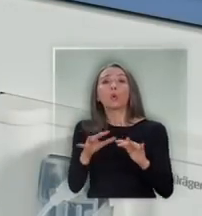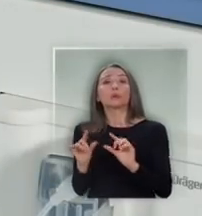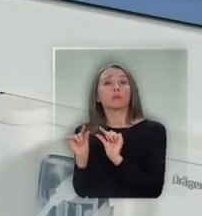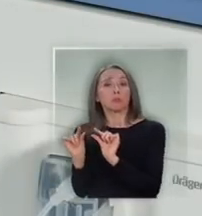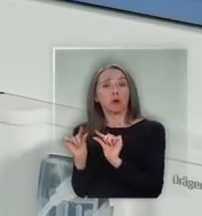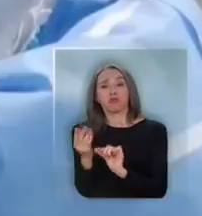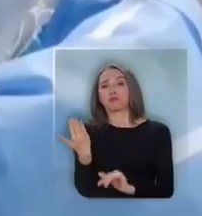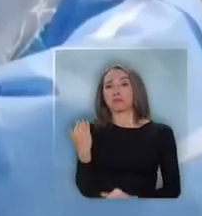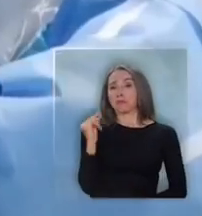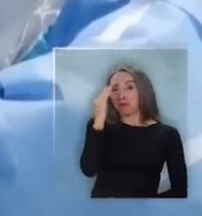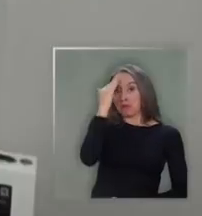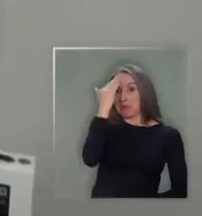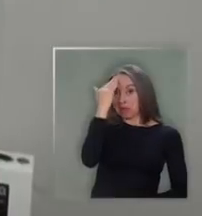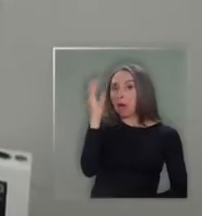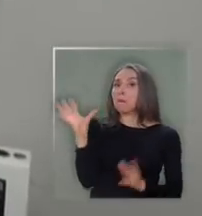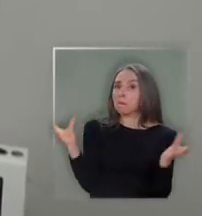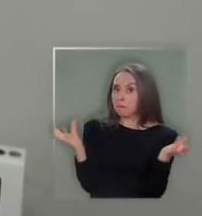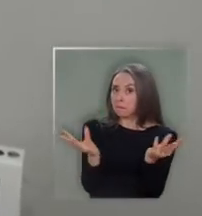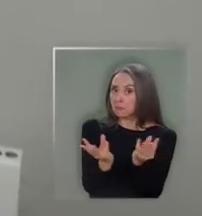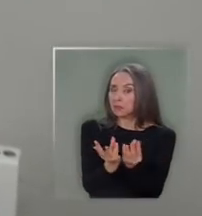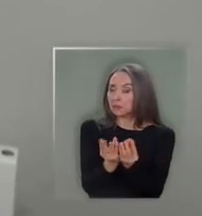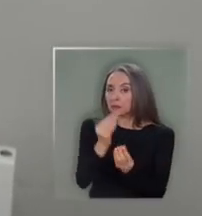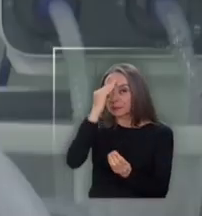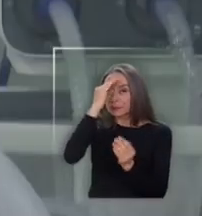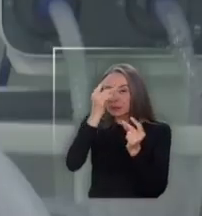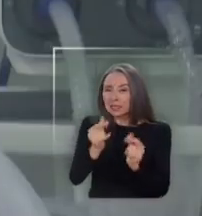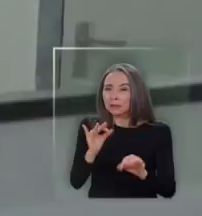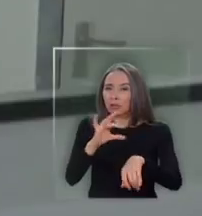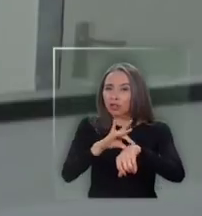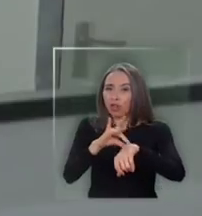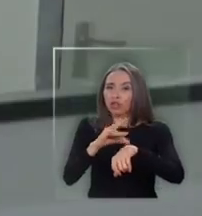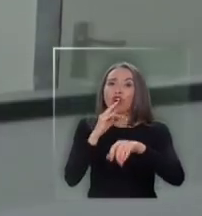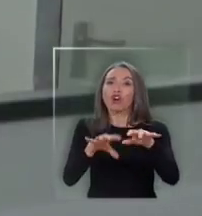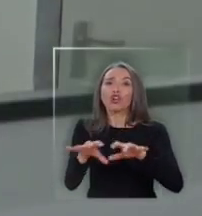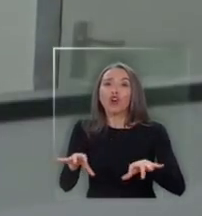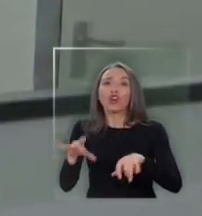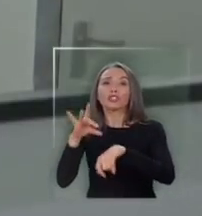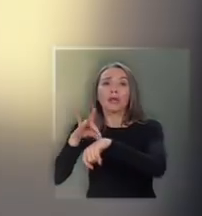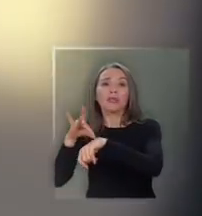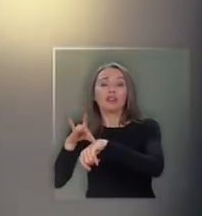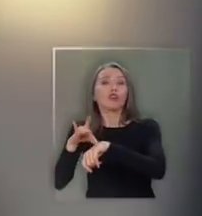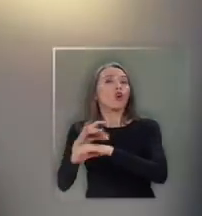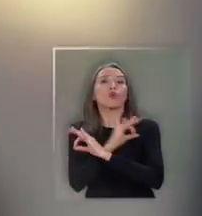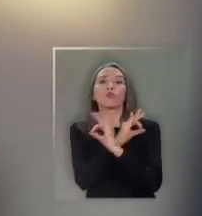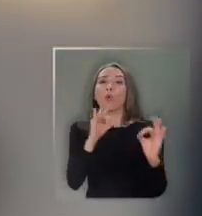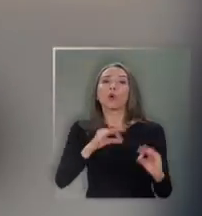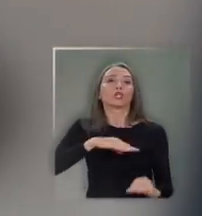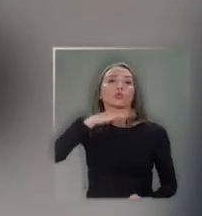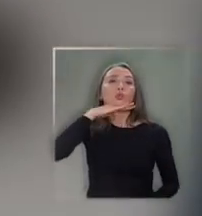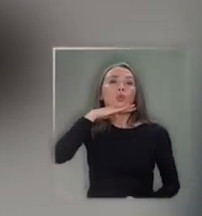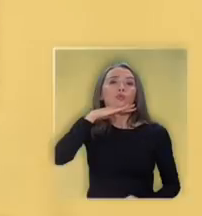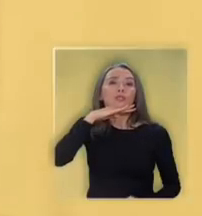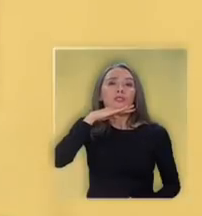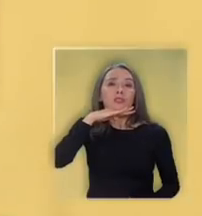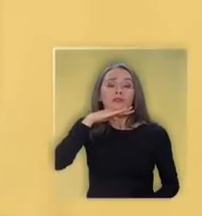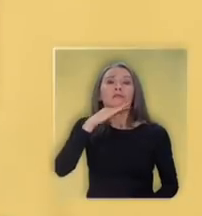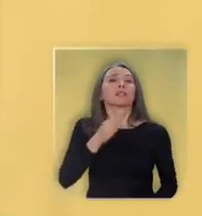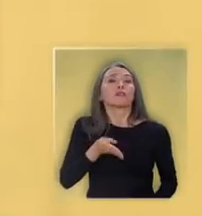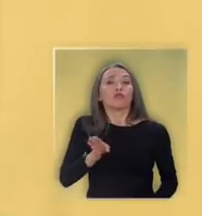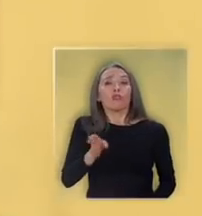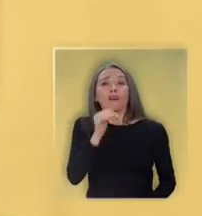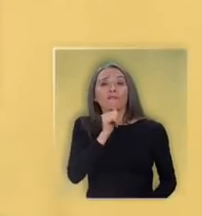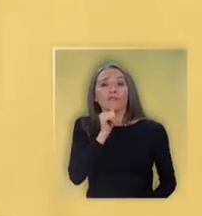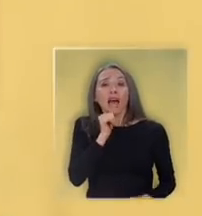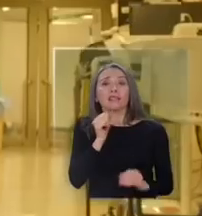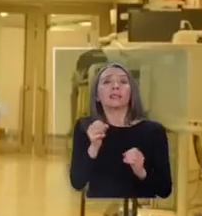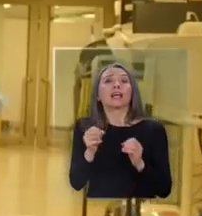los últimos días. Aún así, los especialistas advierten que los insumos médicos nunca son suficientes, teniendo en cuenta que aún no se registra